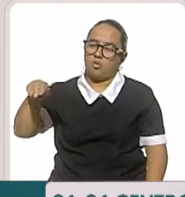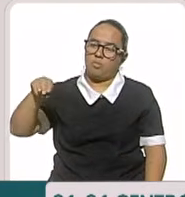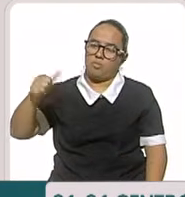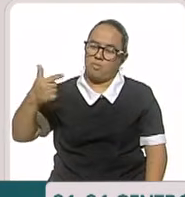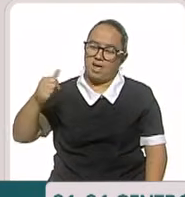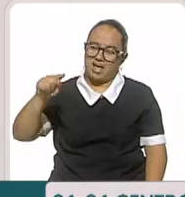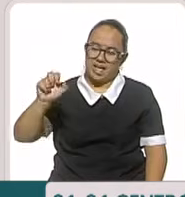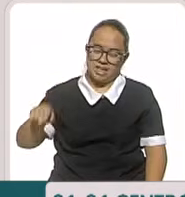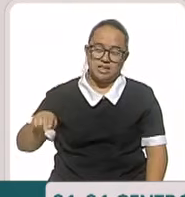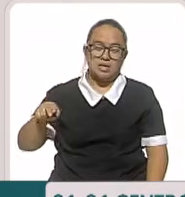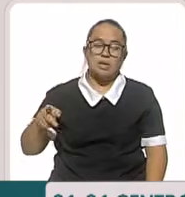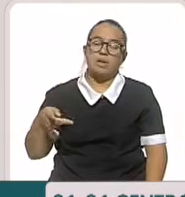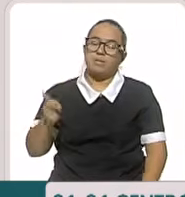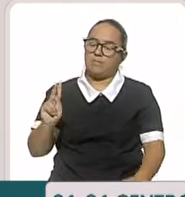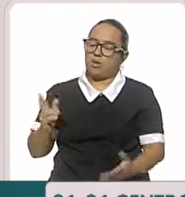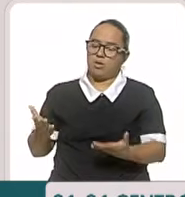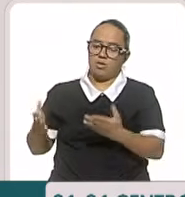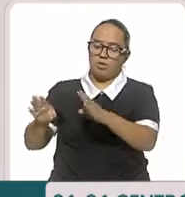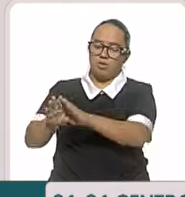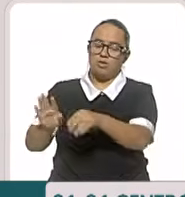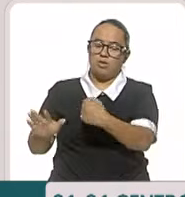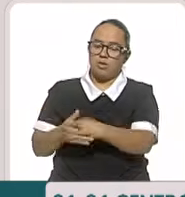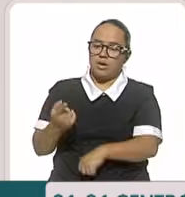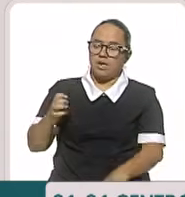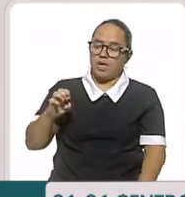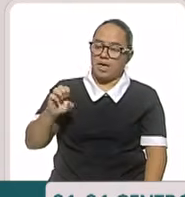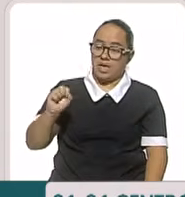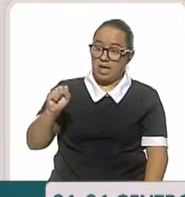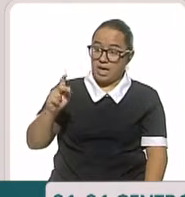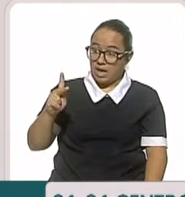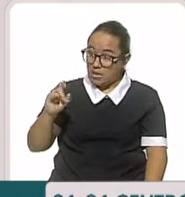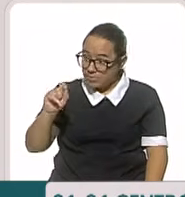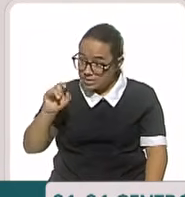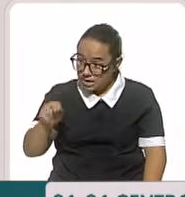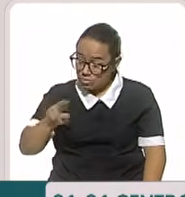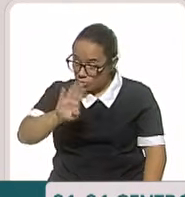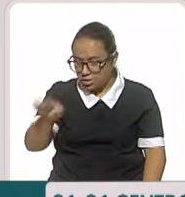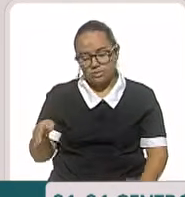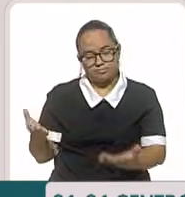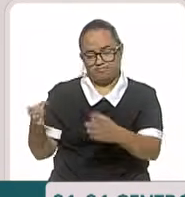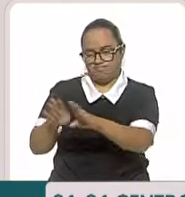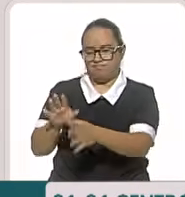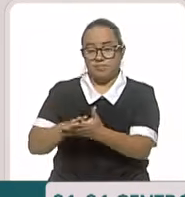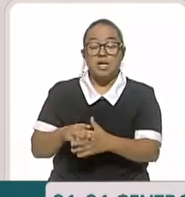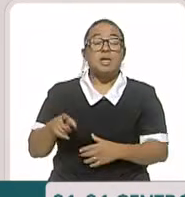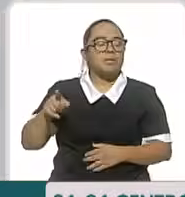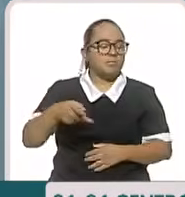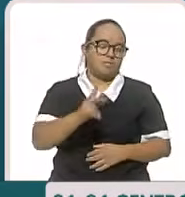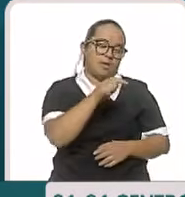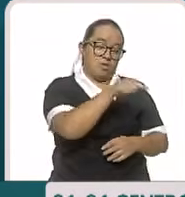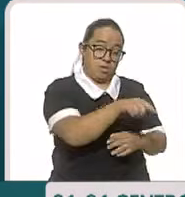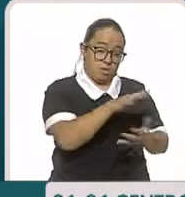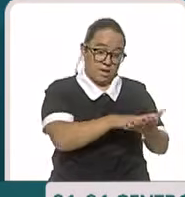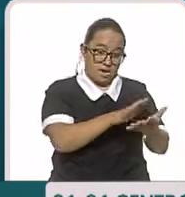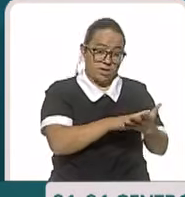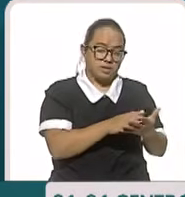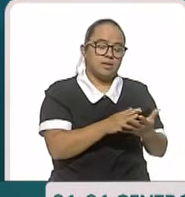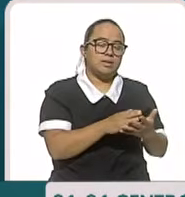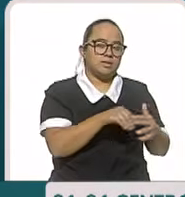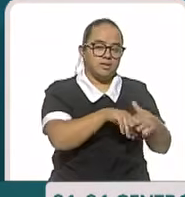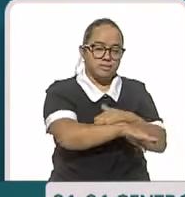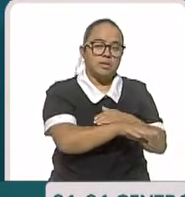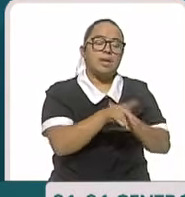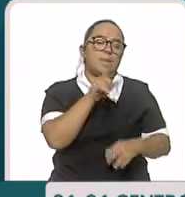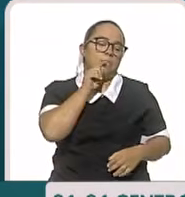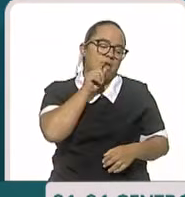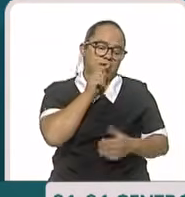cerrada tras pues la muerte de Jeffrey Epstein. Y pues una vez que él ingrese a esa prisión, deberá esperar el día de mañana. No hay